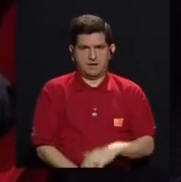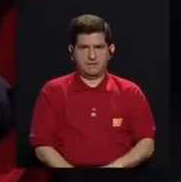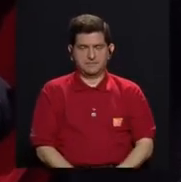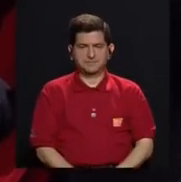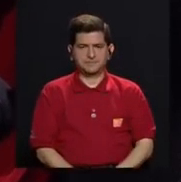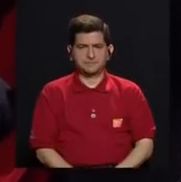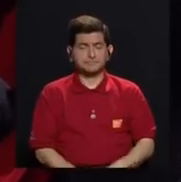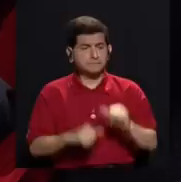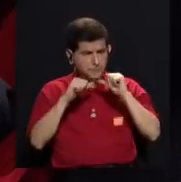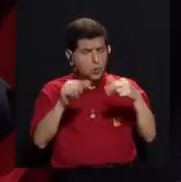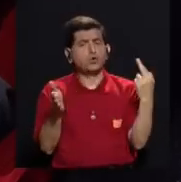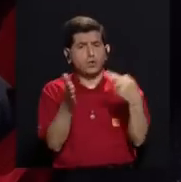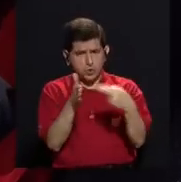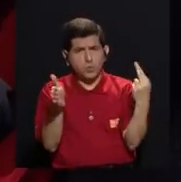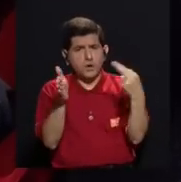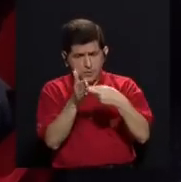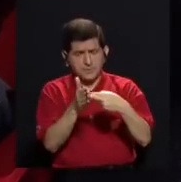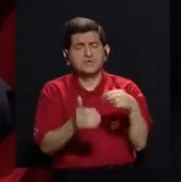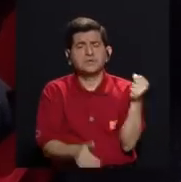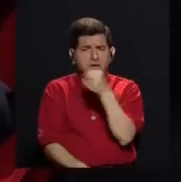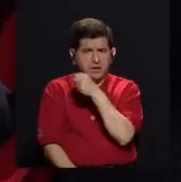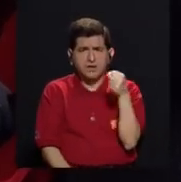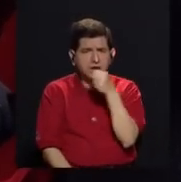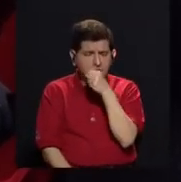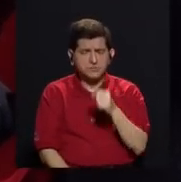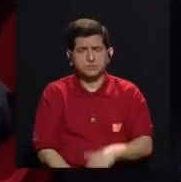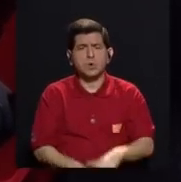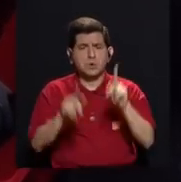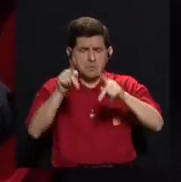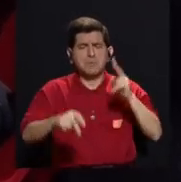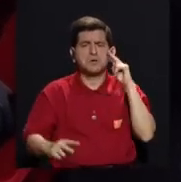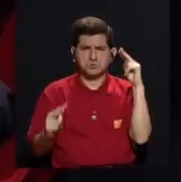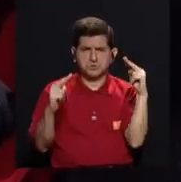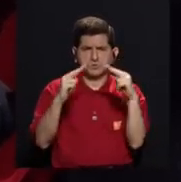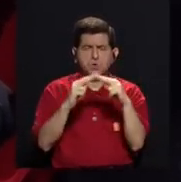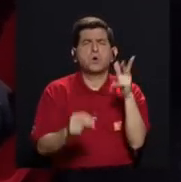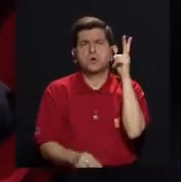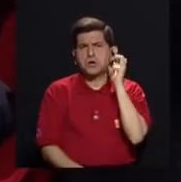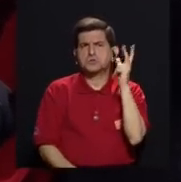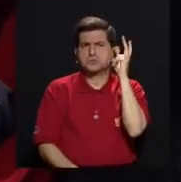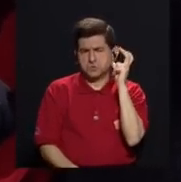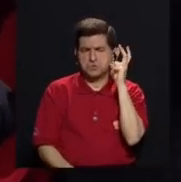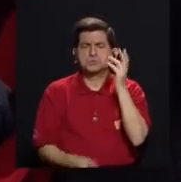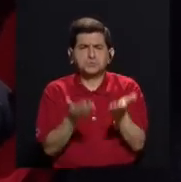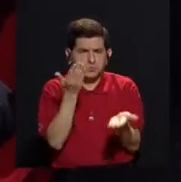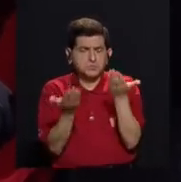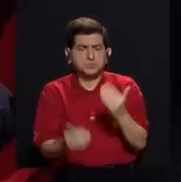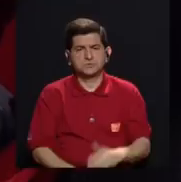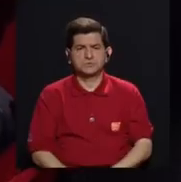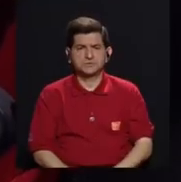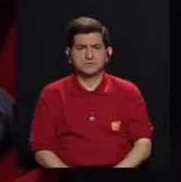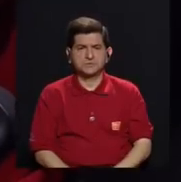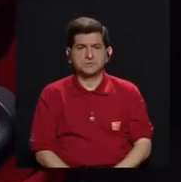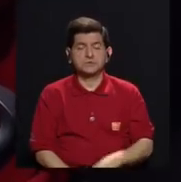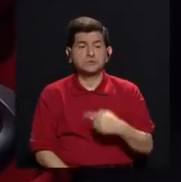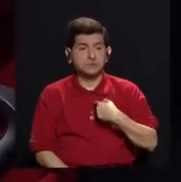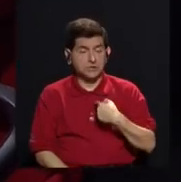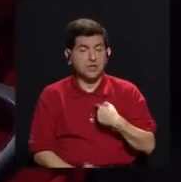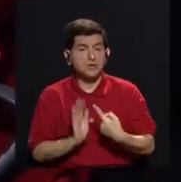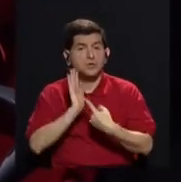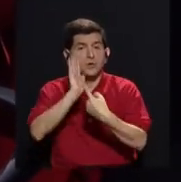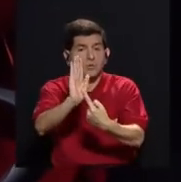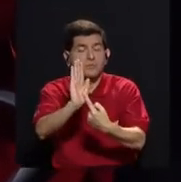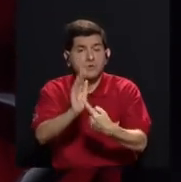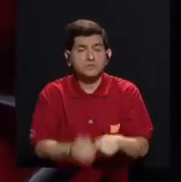sigue repitiendo esas canciones que la gente pues conoce y que escucha muchas veces y lo que yo presentaba